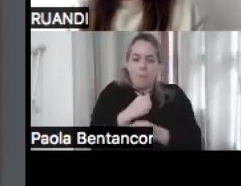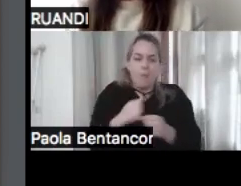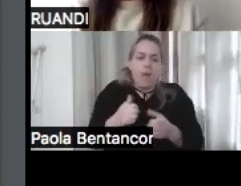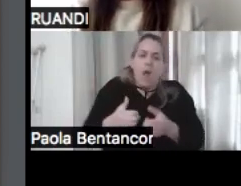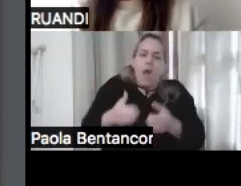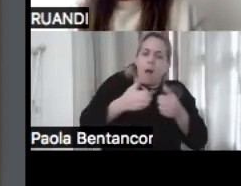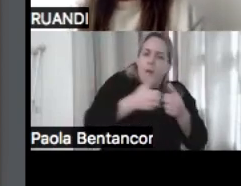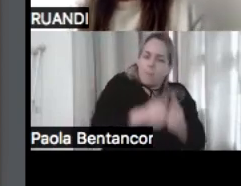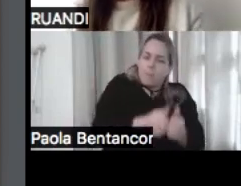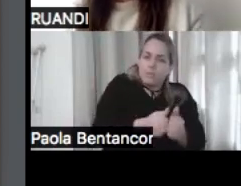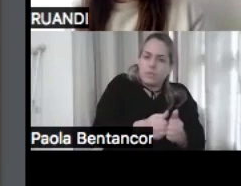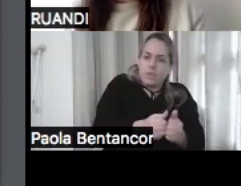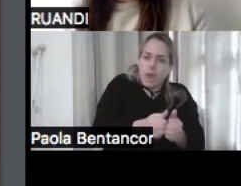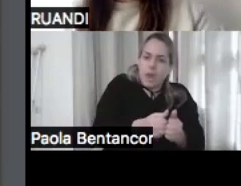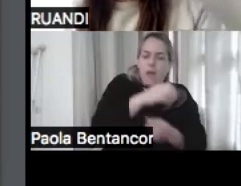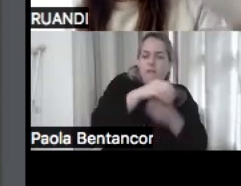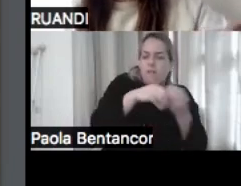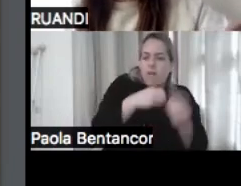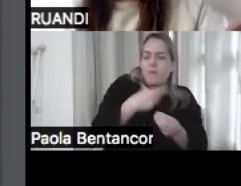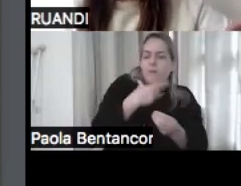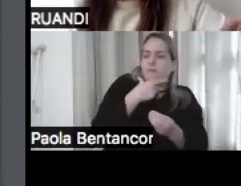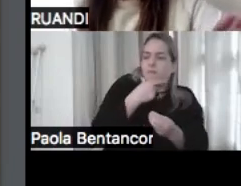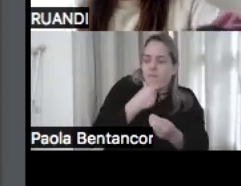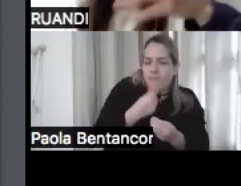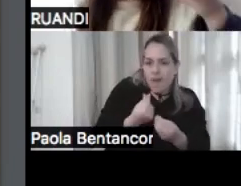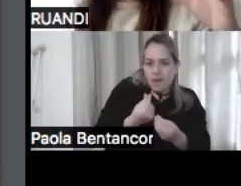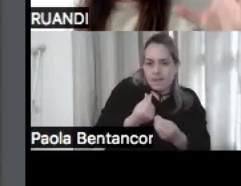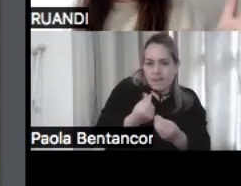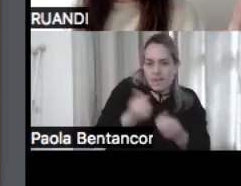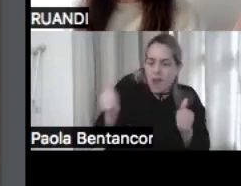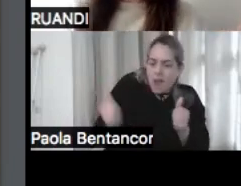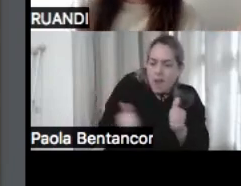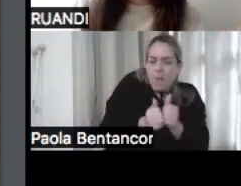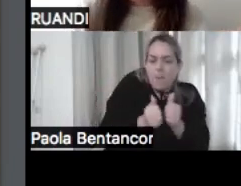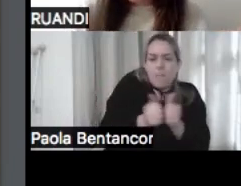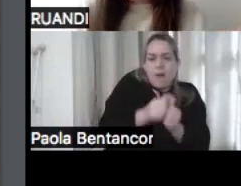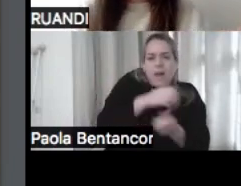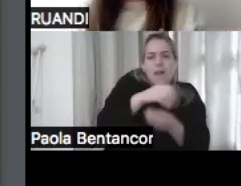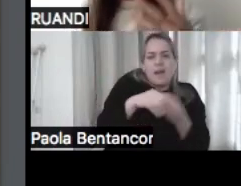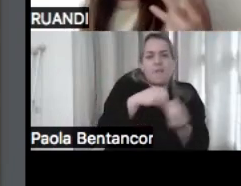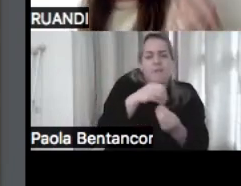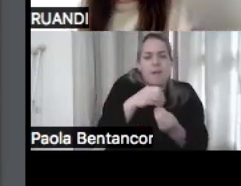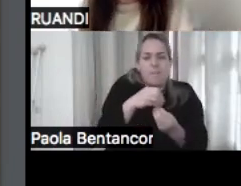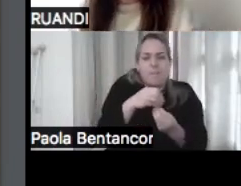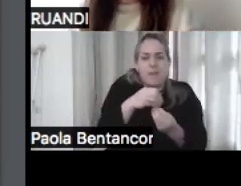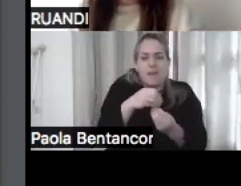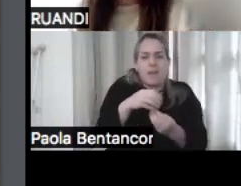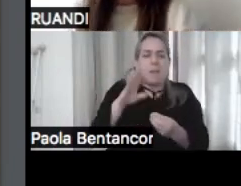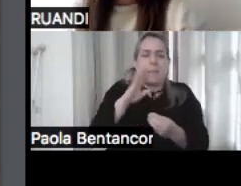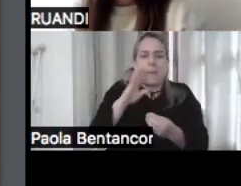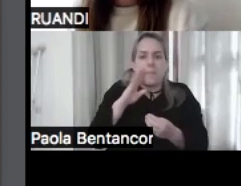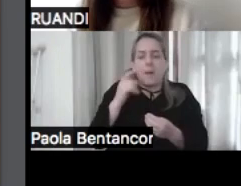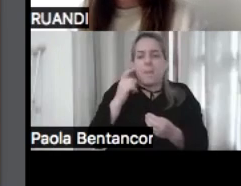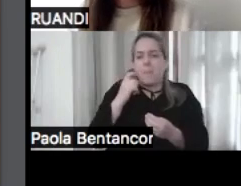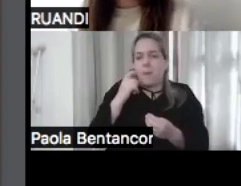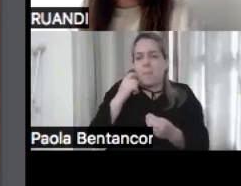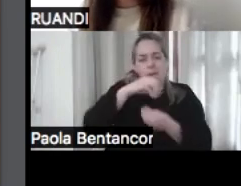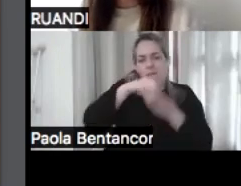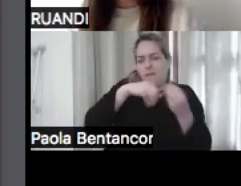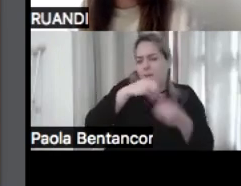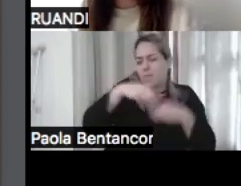que puedan facilitar las lactancias y cualquier otra situación de la